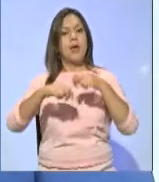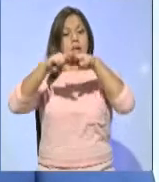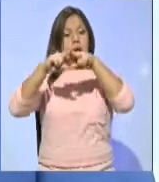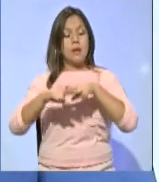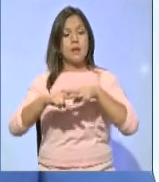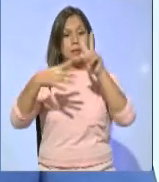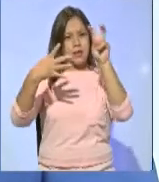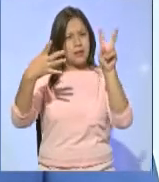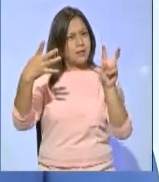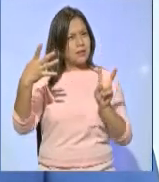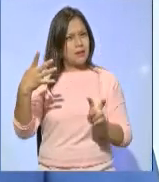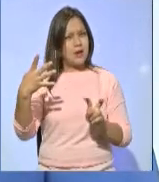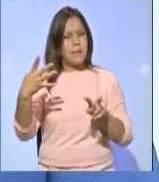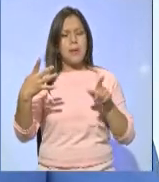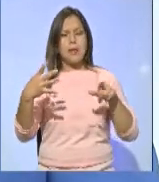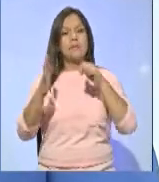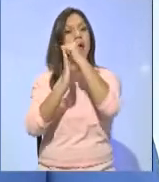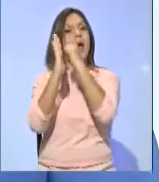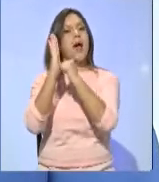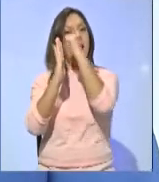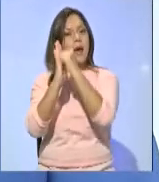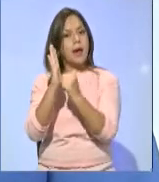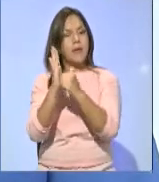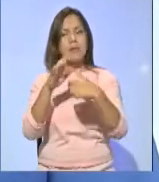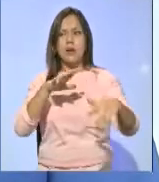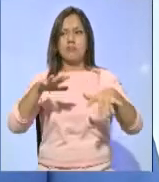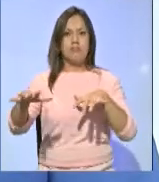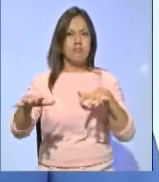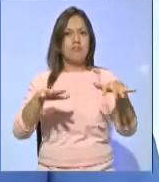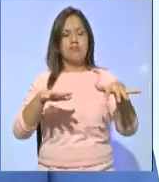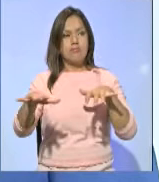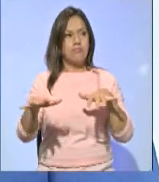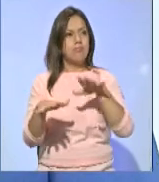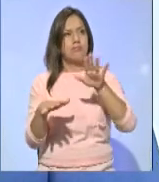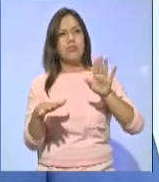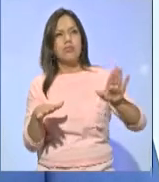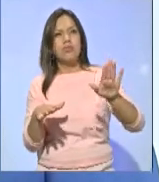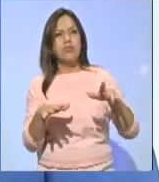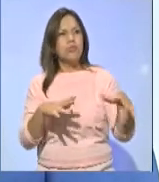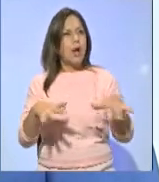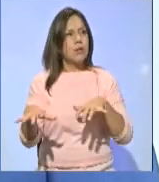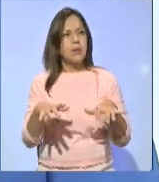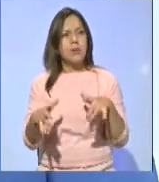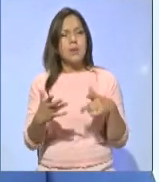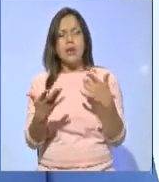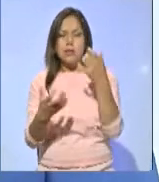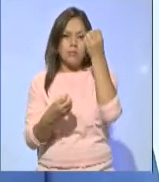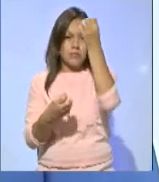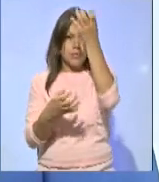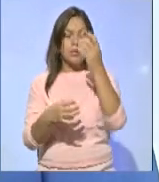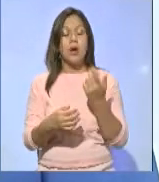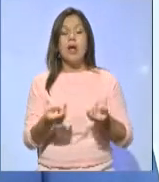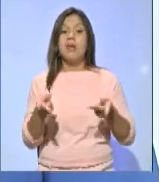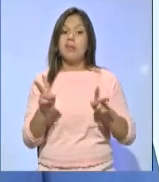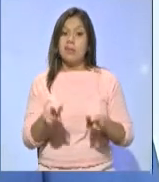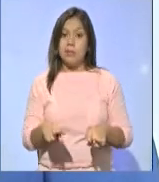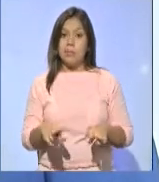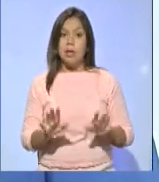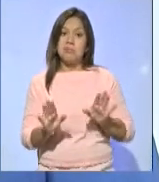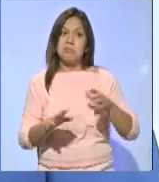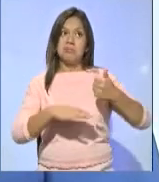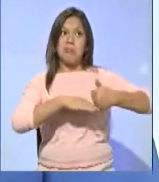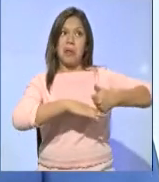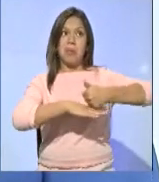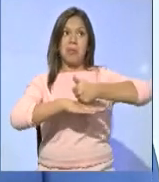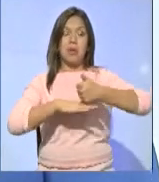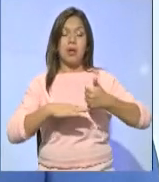sobre la agenda del movimiento, el tema sobre el movimiento tendrá que pronunciarse sobre los últimos hechos en relación a las